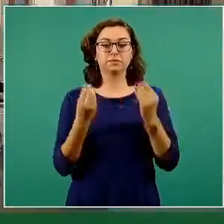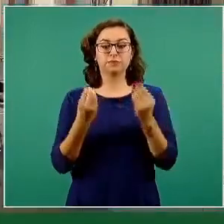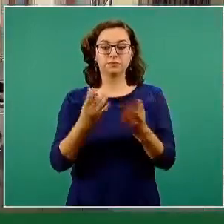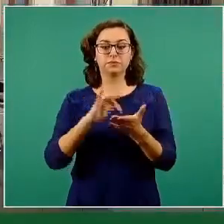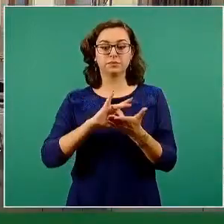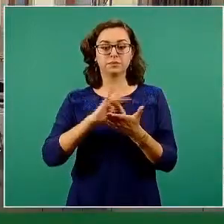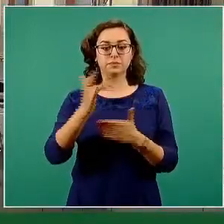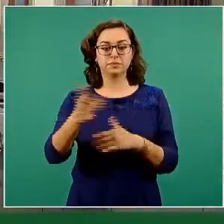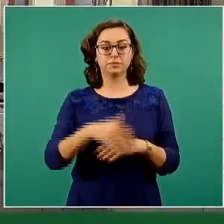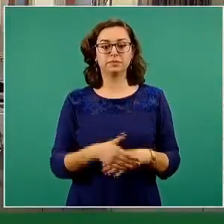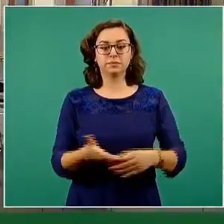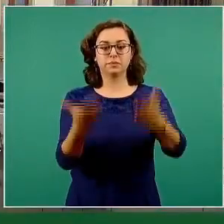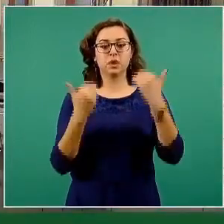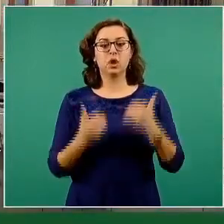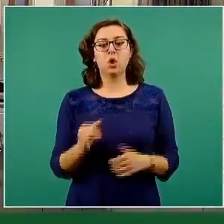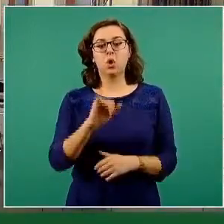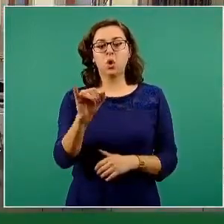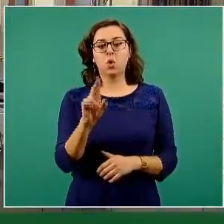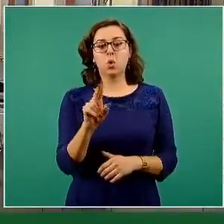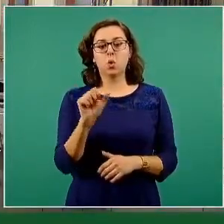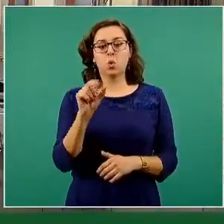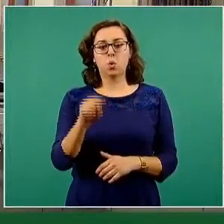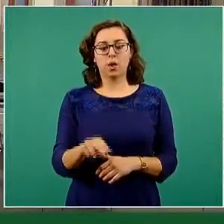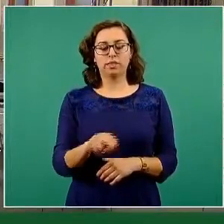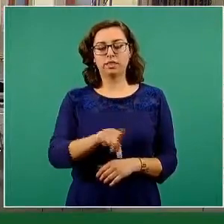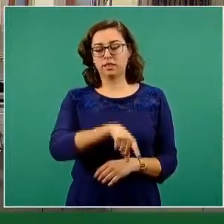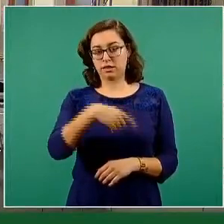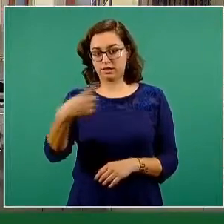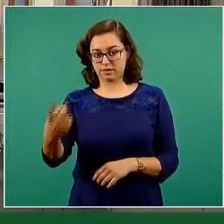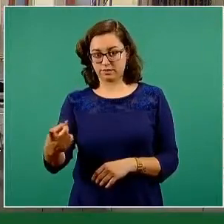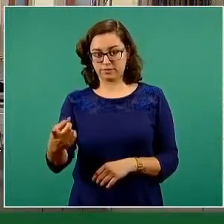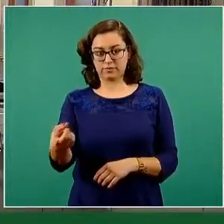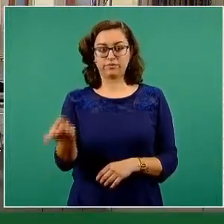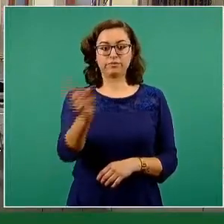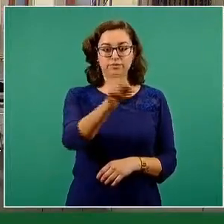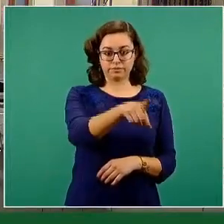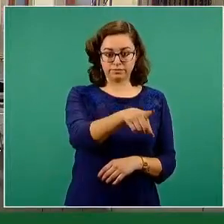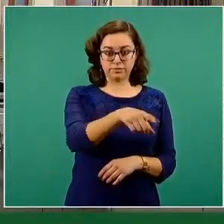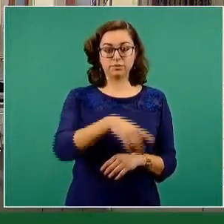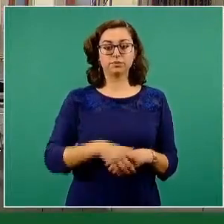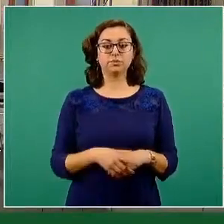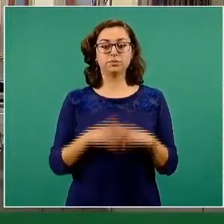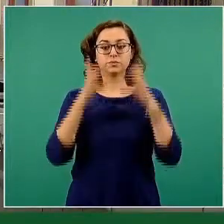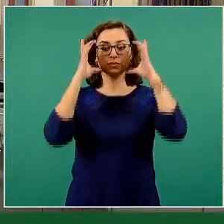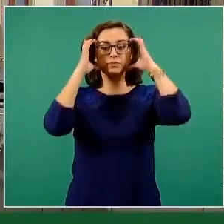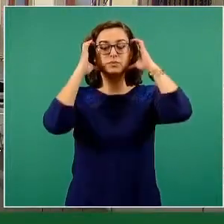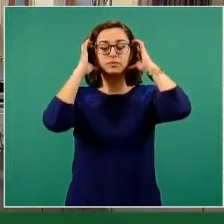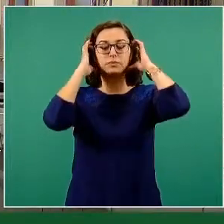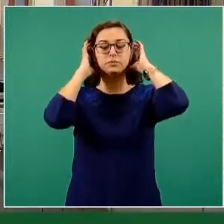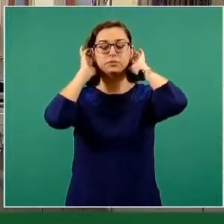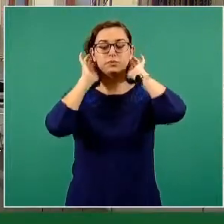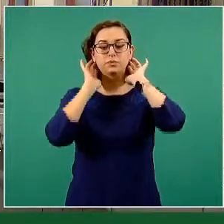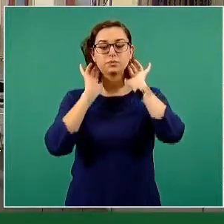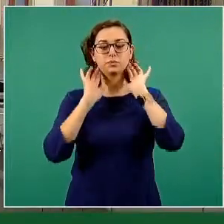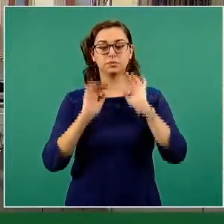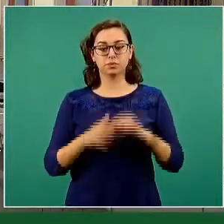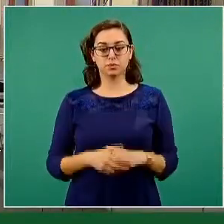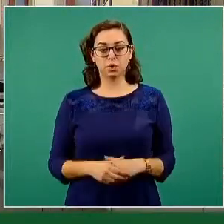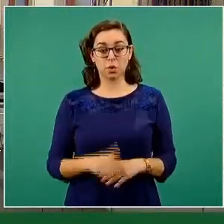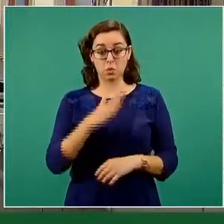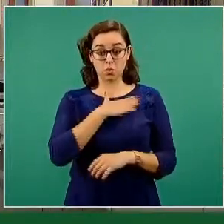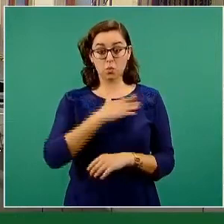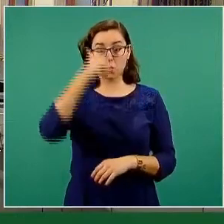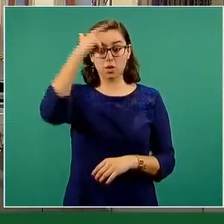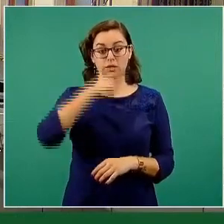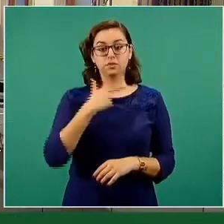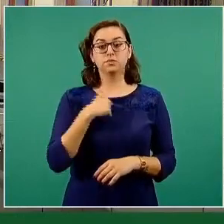Arturo. Juan Hernández, Periódico Basta, nos seguimos con usted, con Janet y terminamos. Buenas noches. Juan Hernández, de